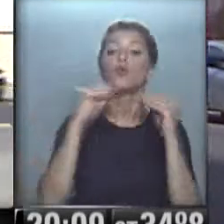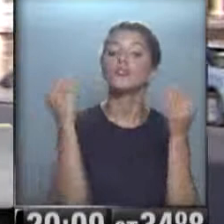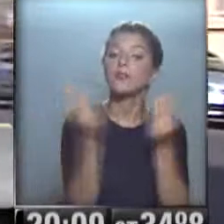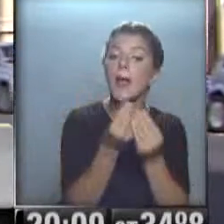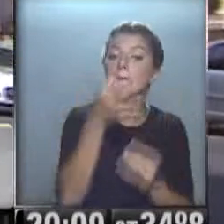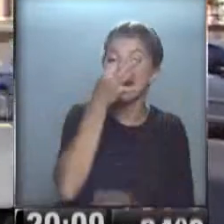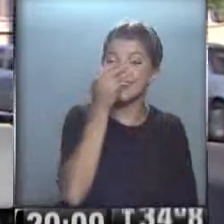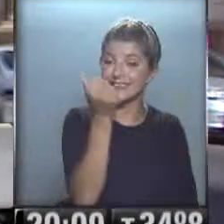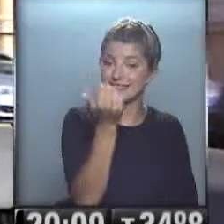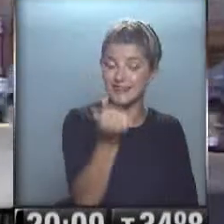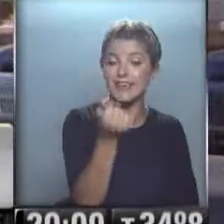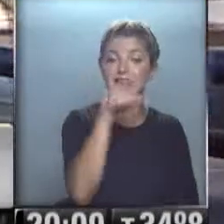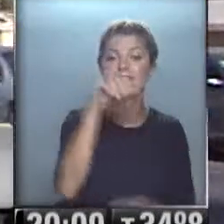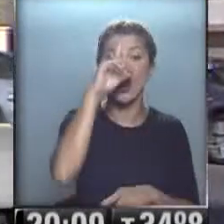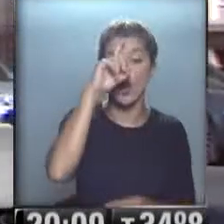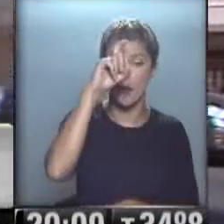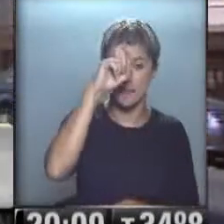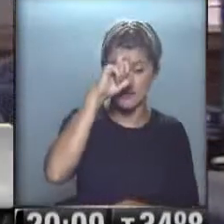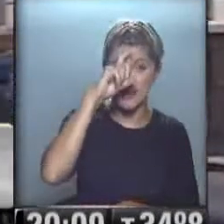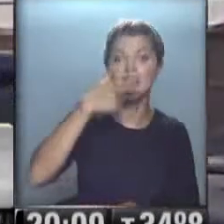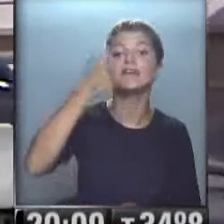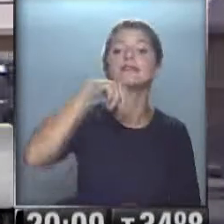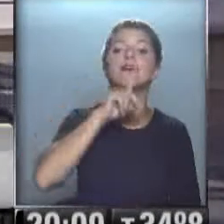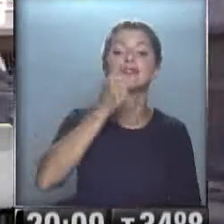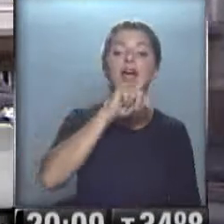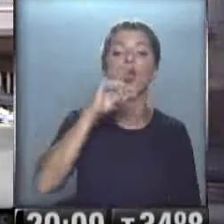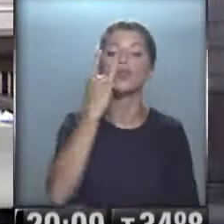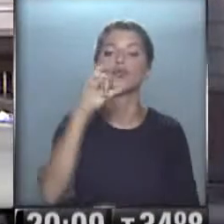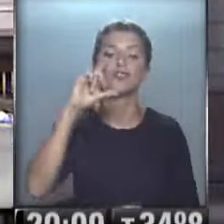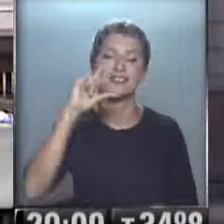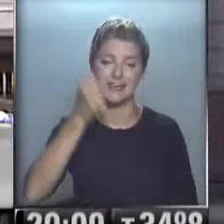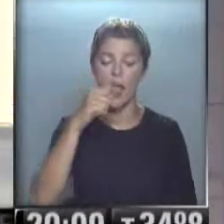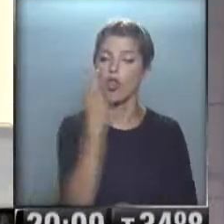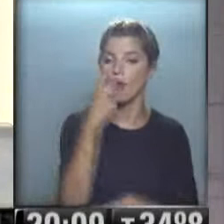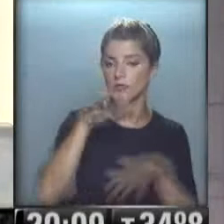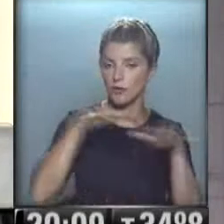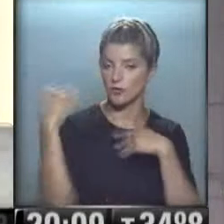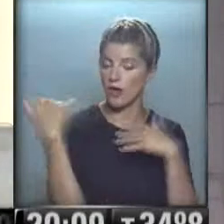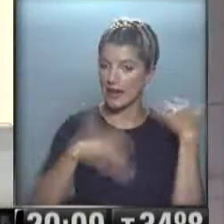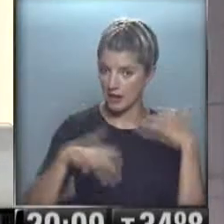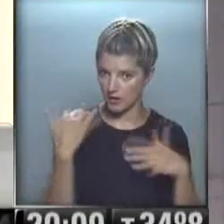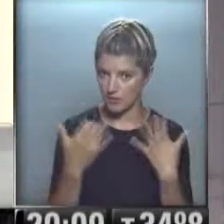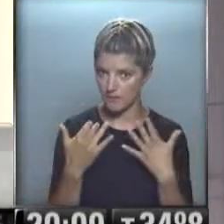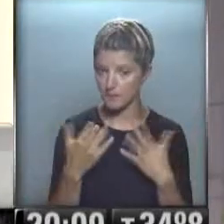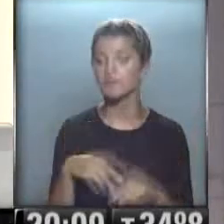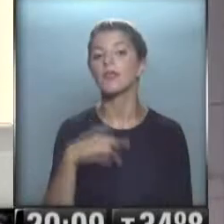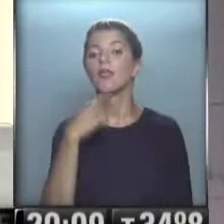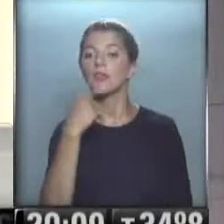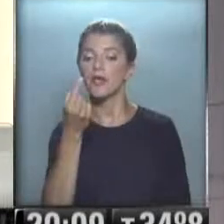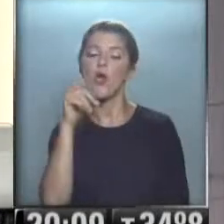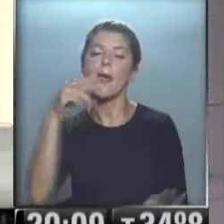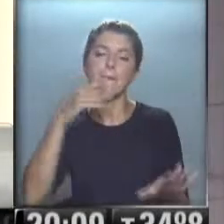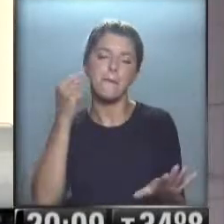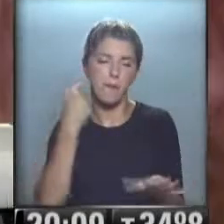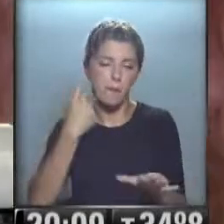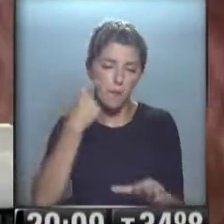fueron atendidos en el Hospital Oftalmológico Santa Lucía, dos de gravedad. Gravedad con respecto a la vida del paciente, no, pero